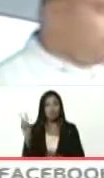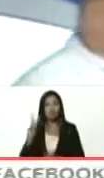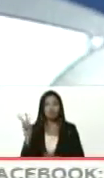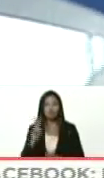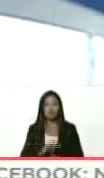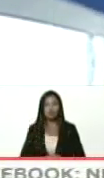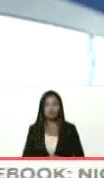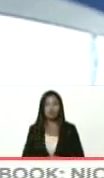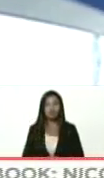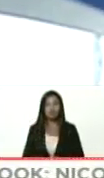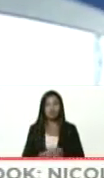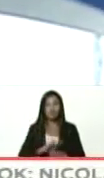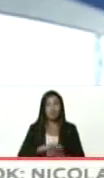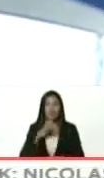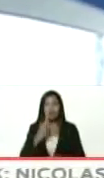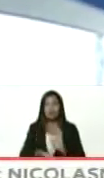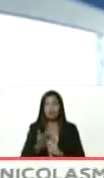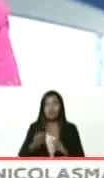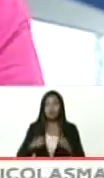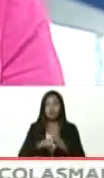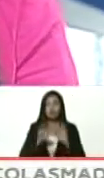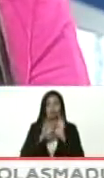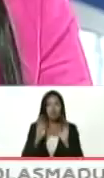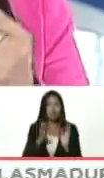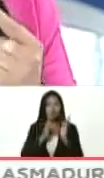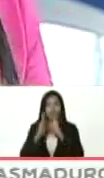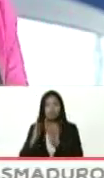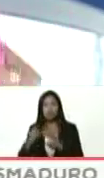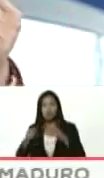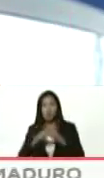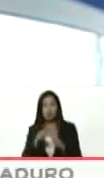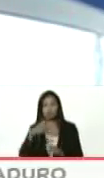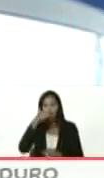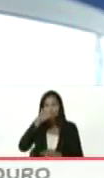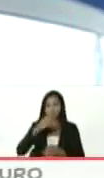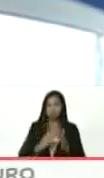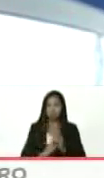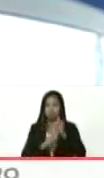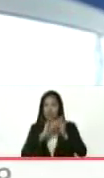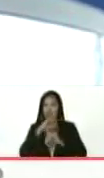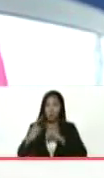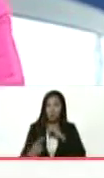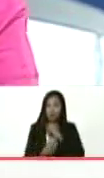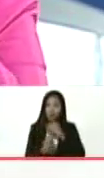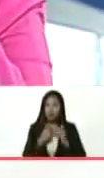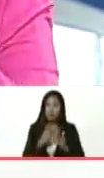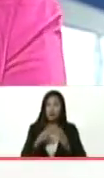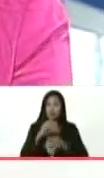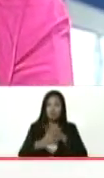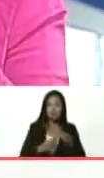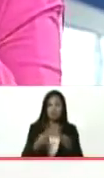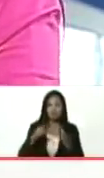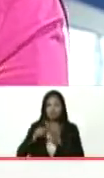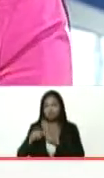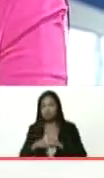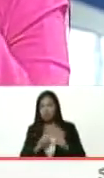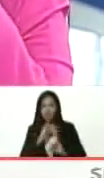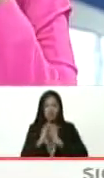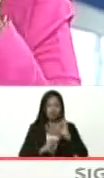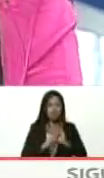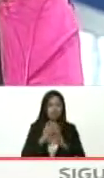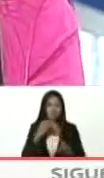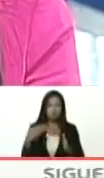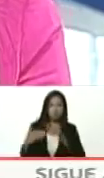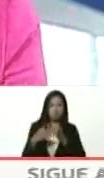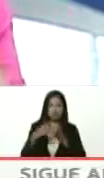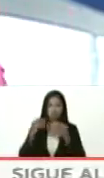importante porque es una pieza fundamental en la organización criminal que encabeza Juan Guaidó para cometer delitos transnacionales afectando